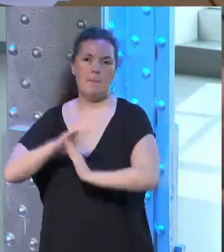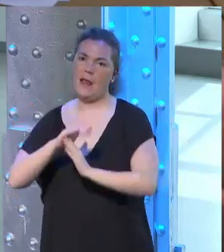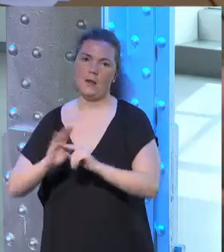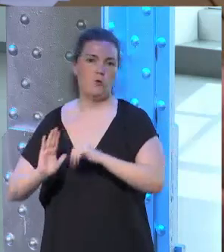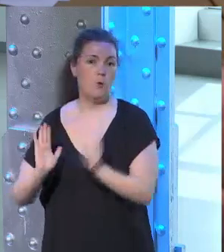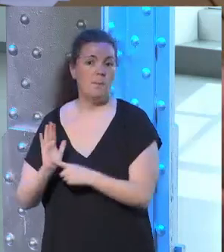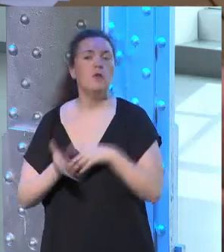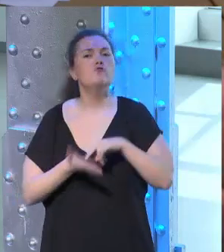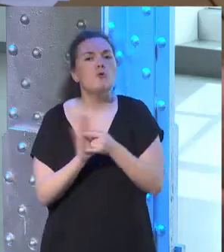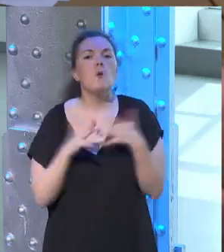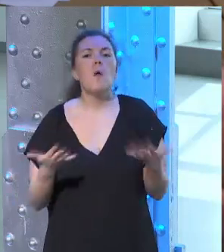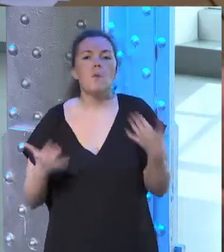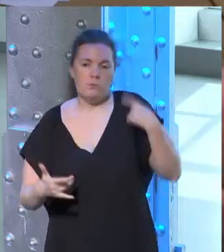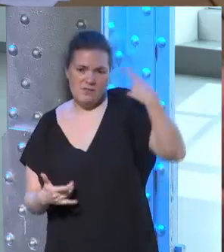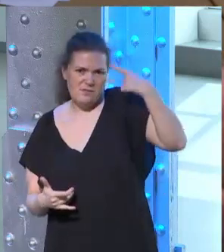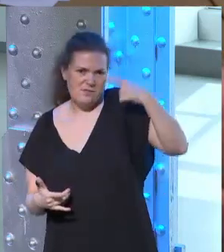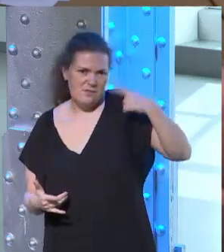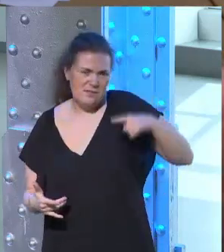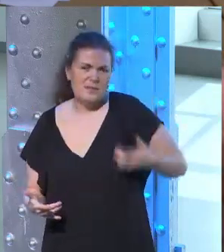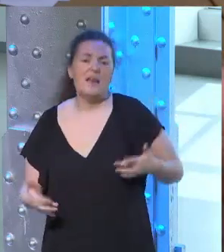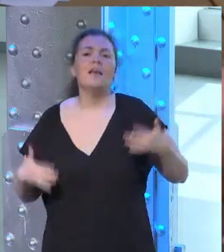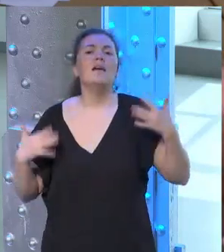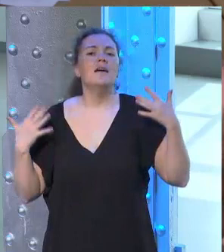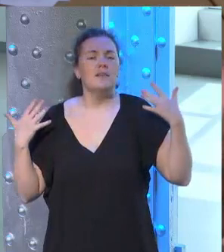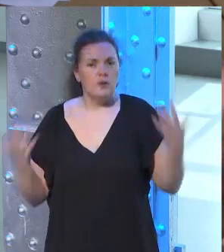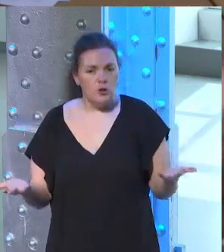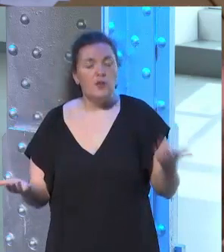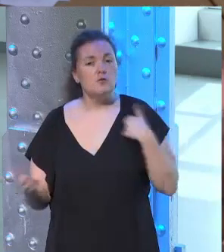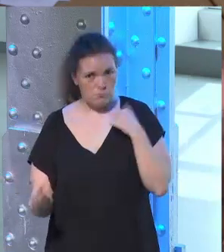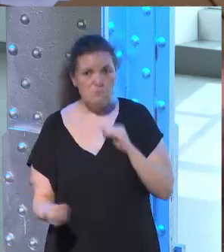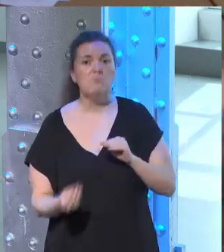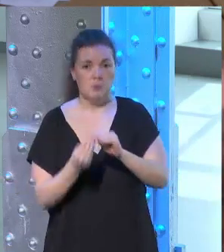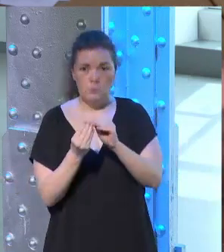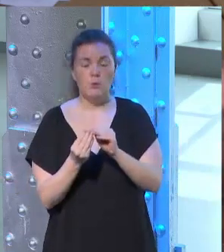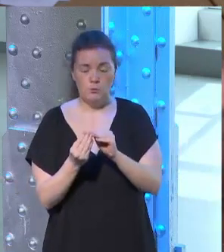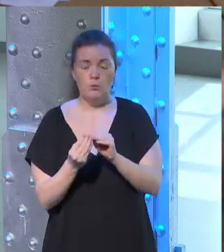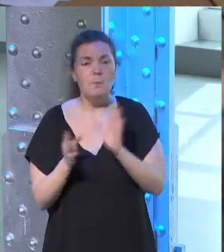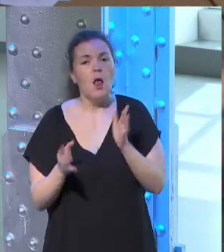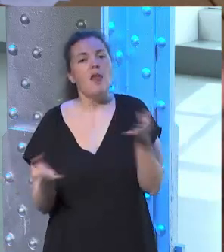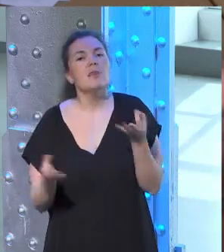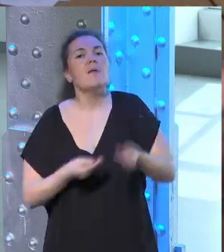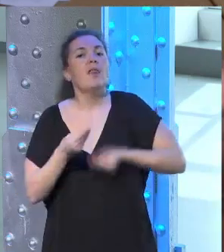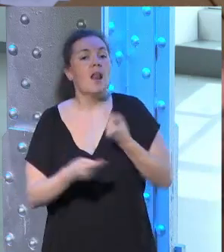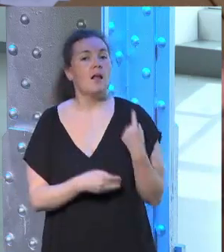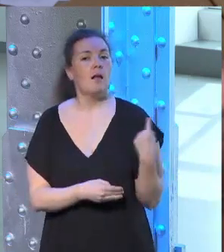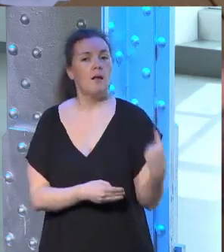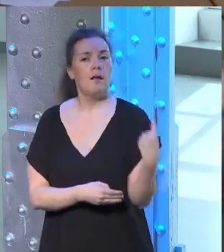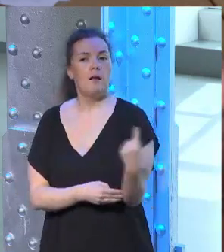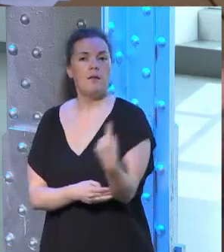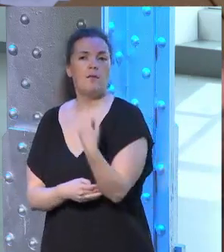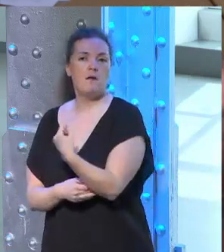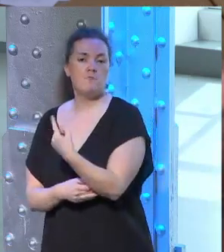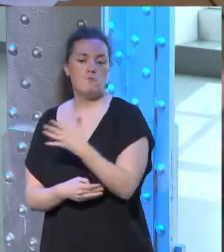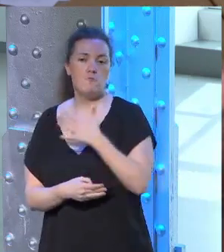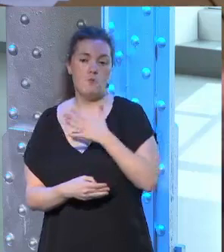las soluciones sabemos cuáles son. Sabemos cuáles son. Entonces yo estoy totalmente de acuerdo. Lo que tenemos que hacer es cada uno, desde